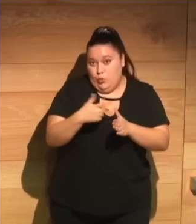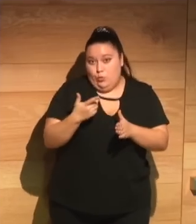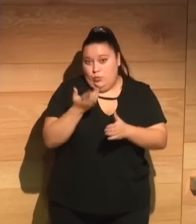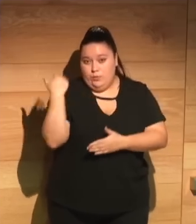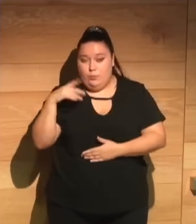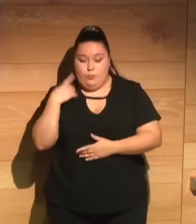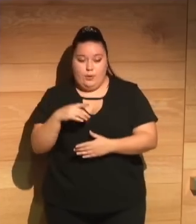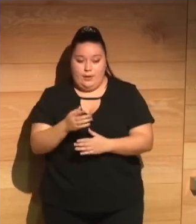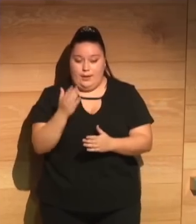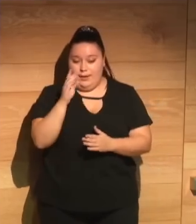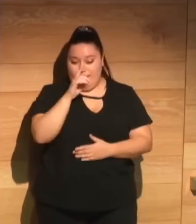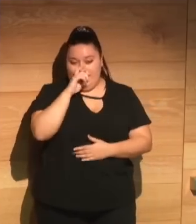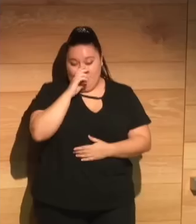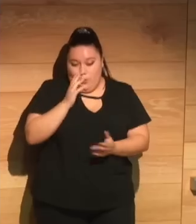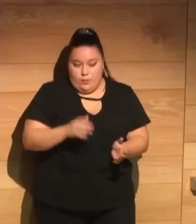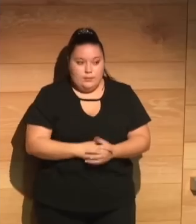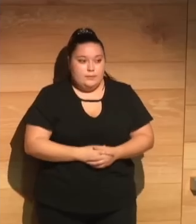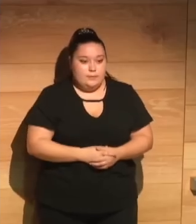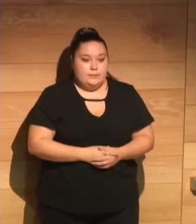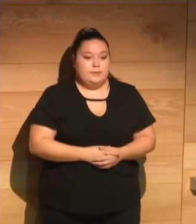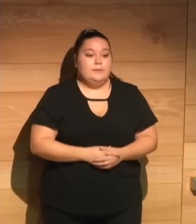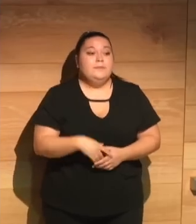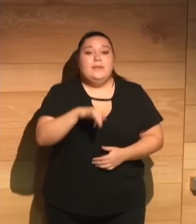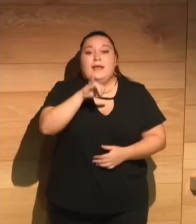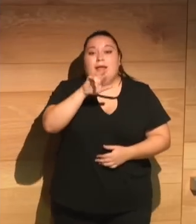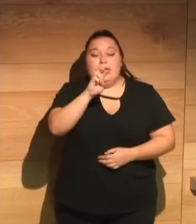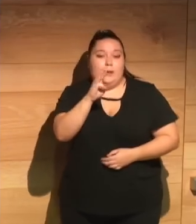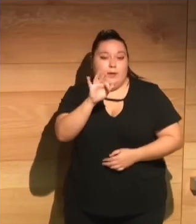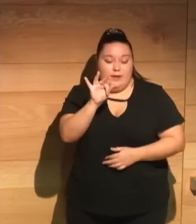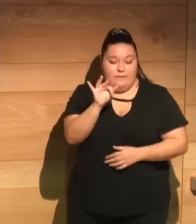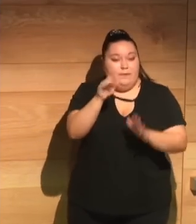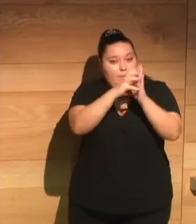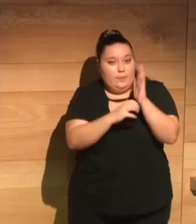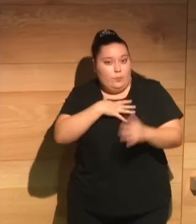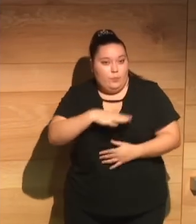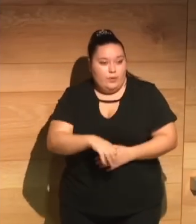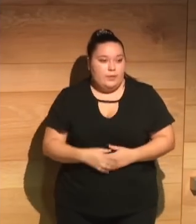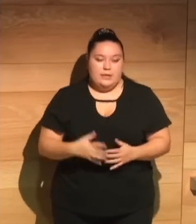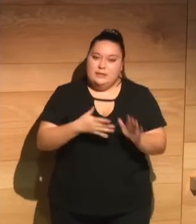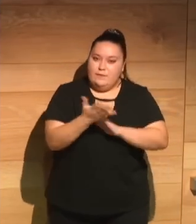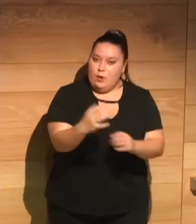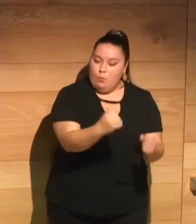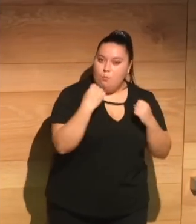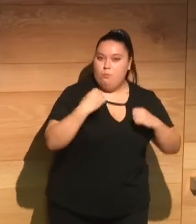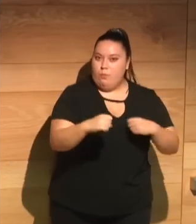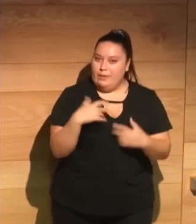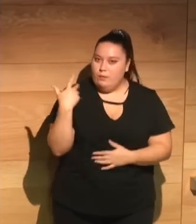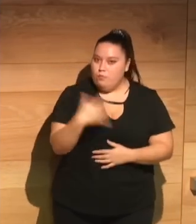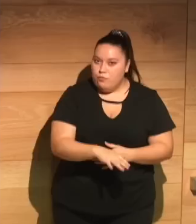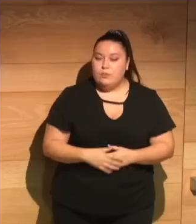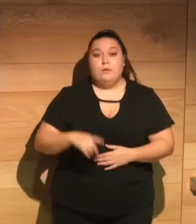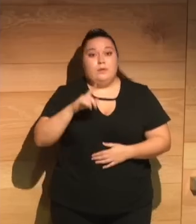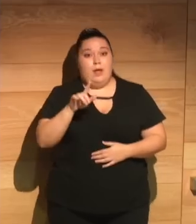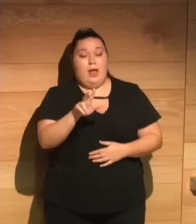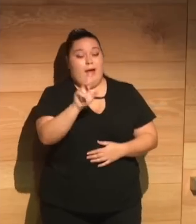así. Te podía bajar el IRPF. Un acomodador tenía un poder bestial. Tenía un poder. Era tremendo. O sea, estaba estaba